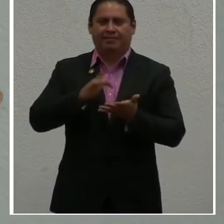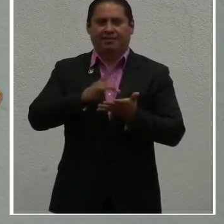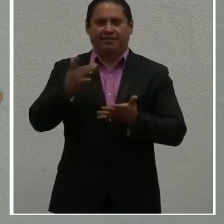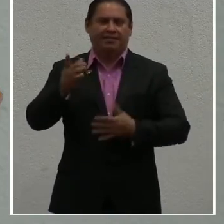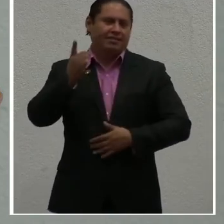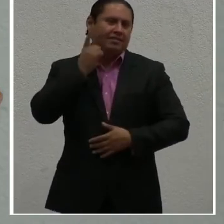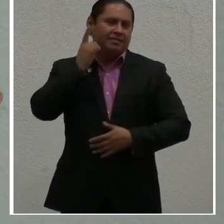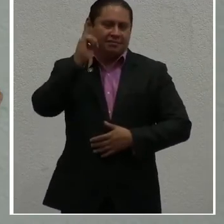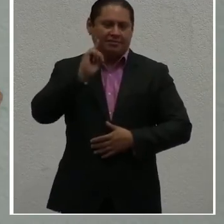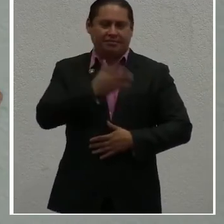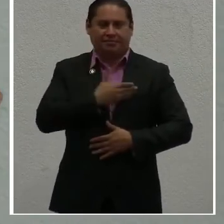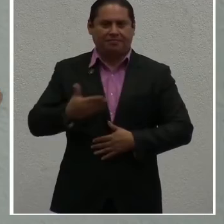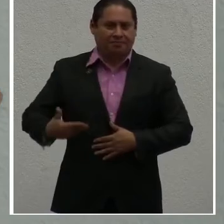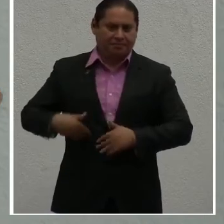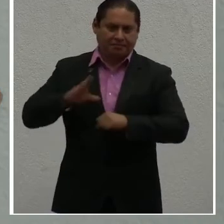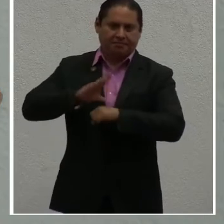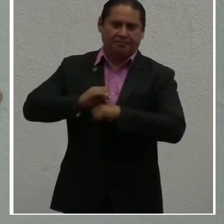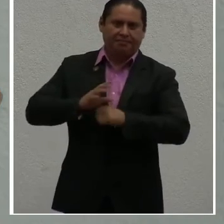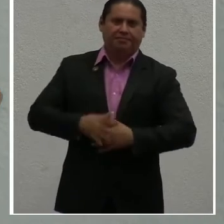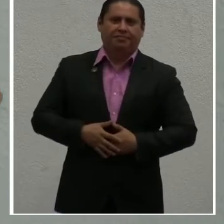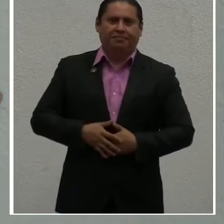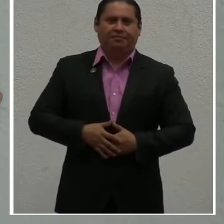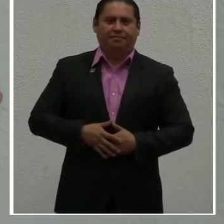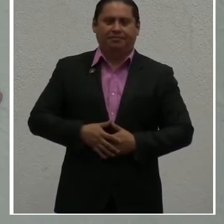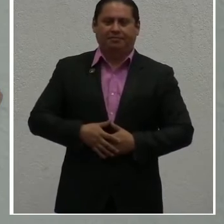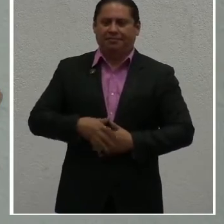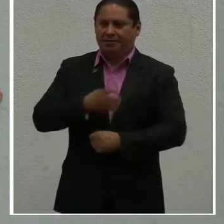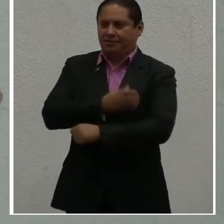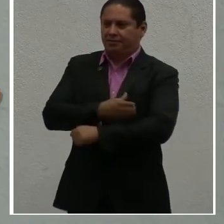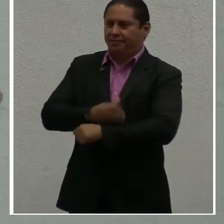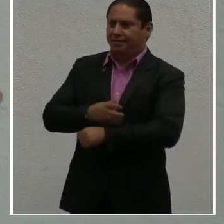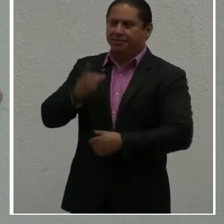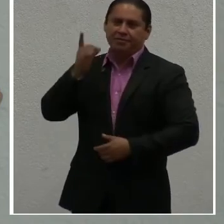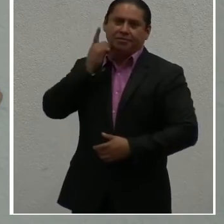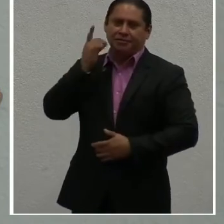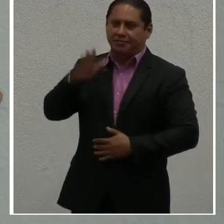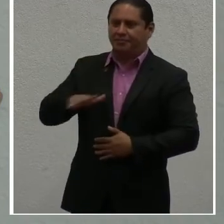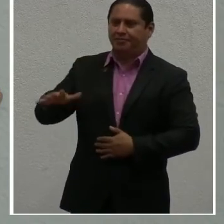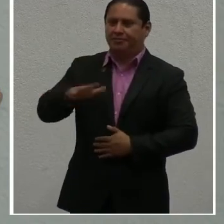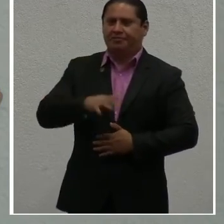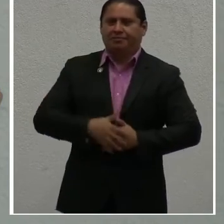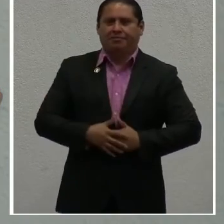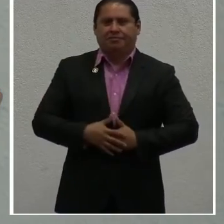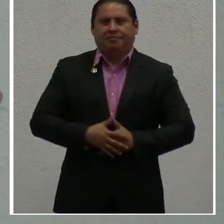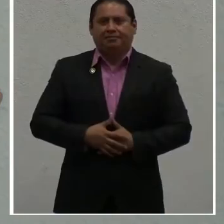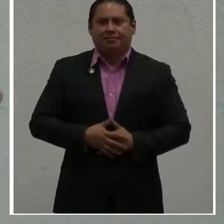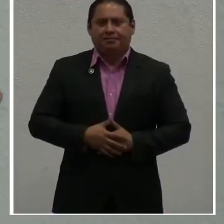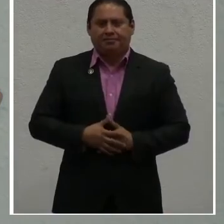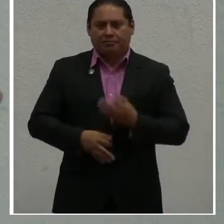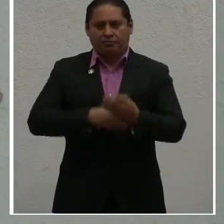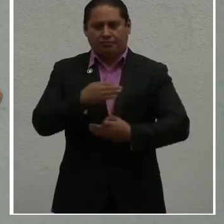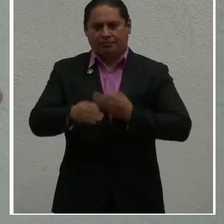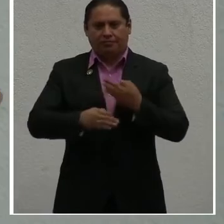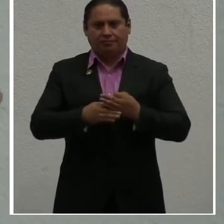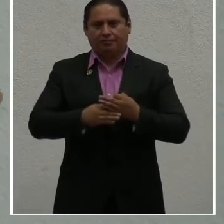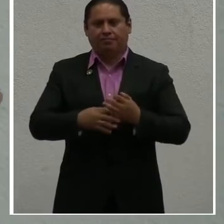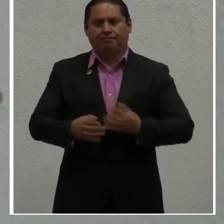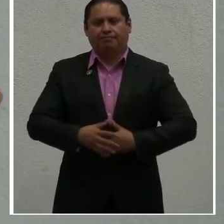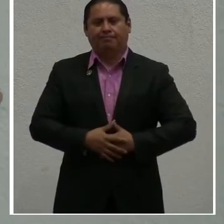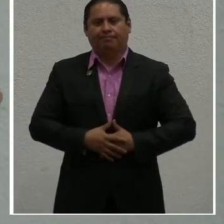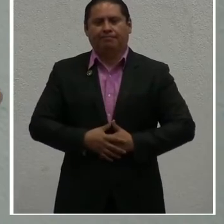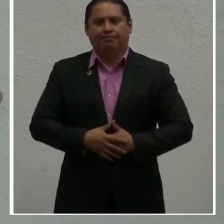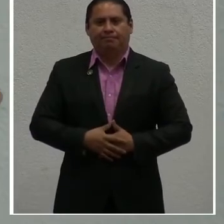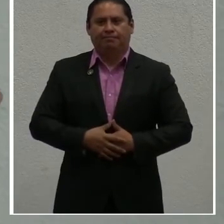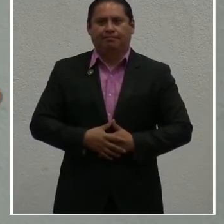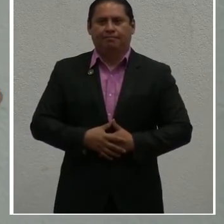presidenta, honorable compañeros, diputados, público presente. Pues ya se